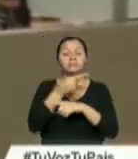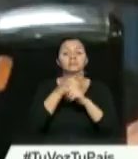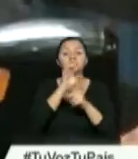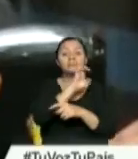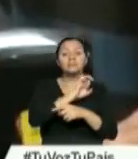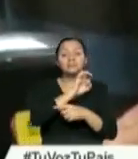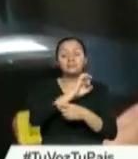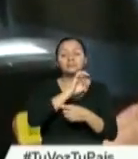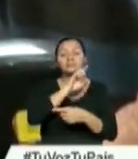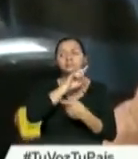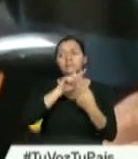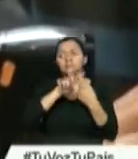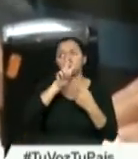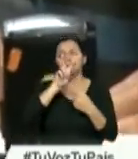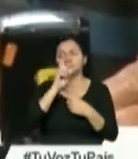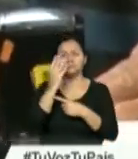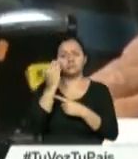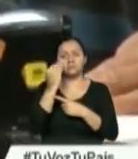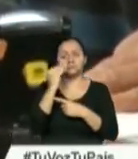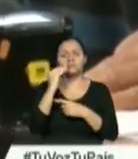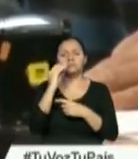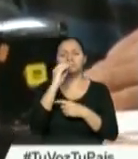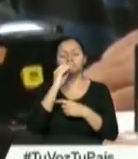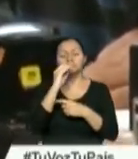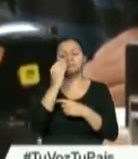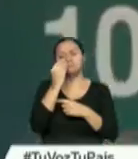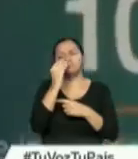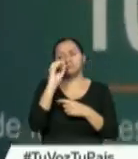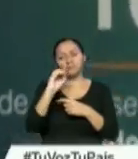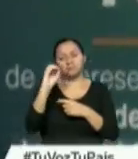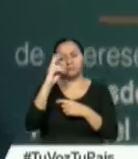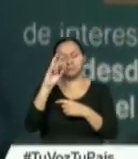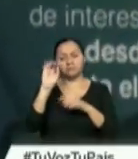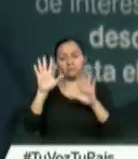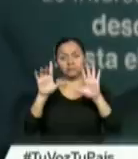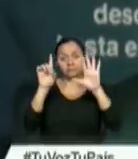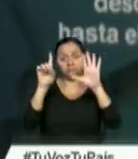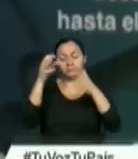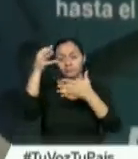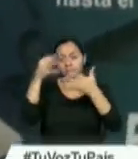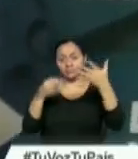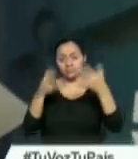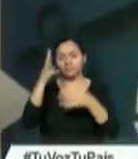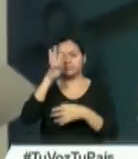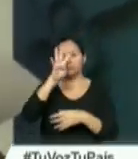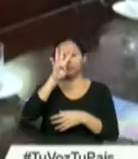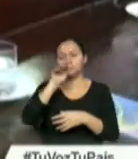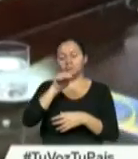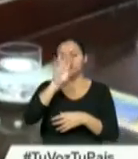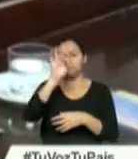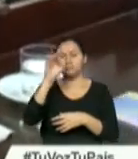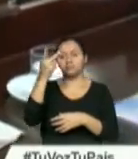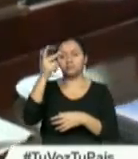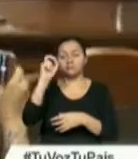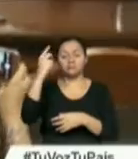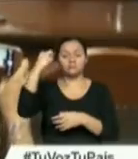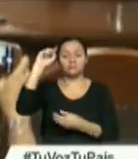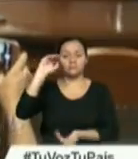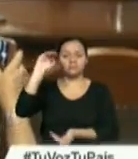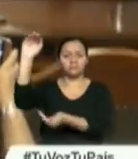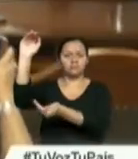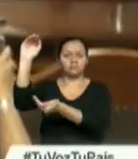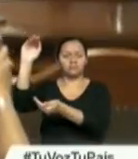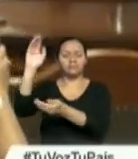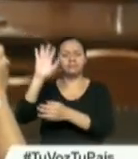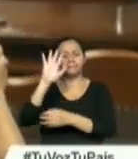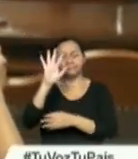de 2014 a octubre de 2016 han salido 4.520 millones de dólares. En el texto presentado por el Ejecutivo